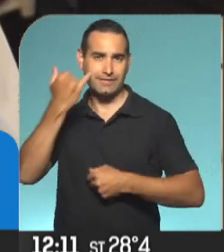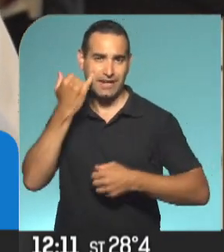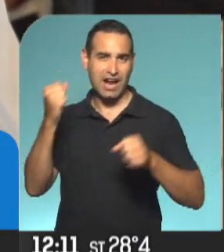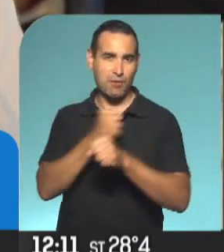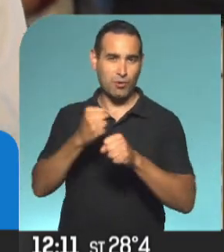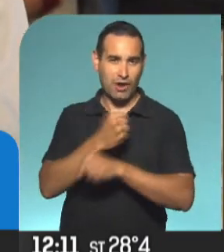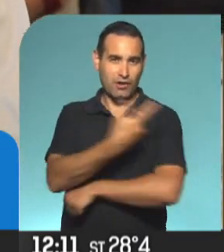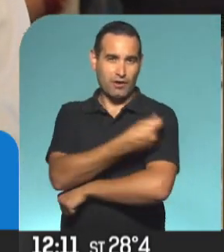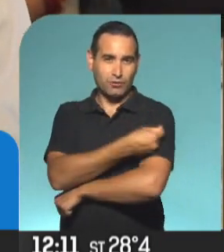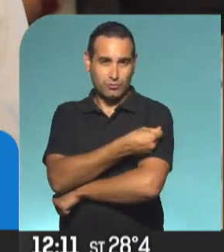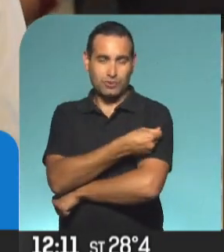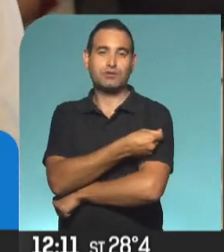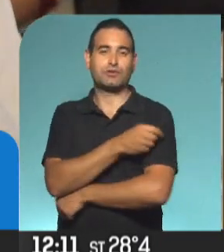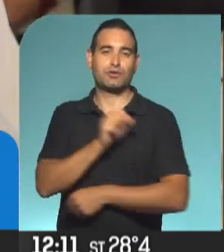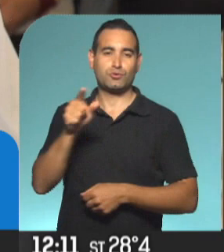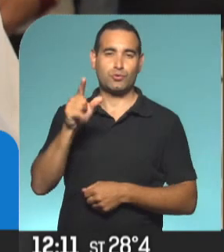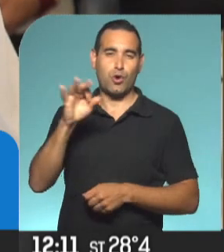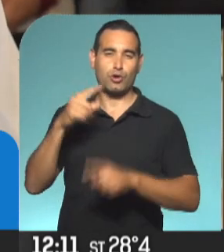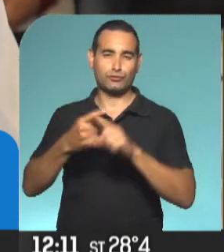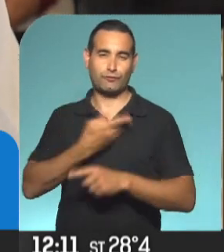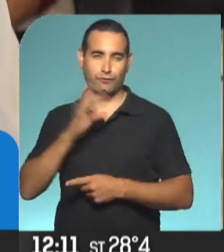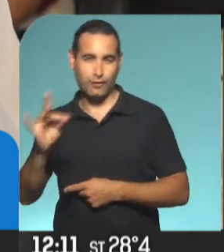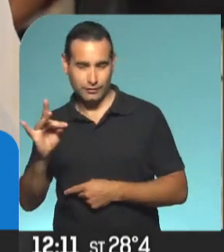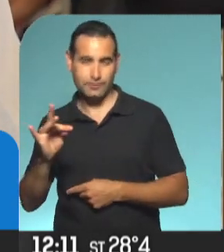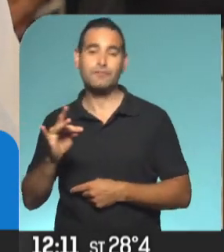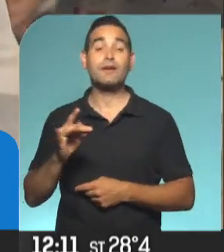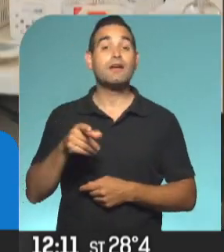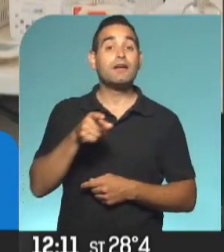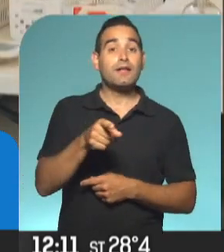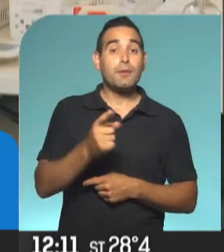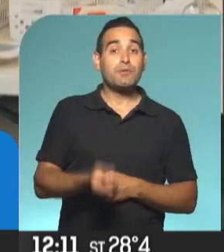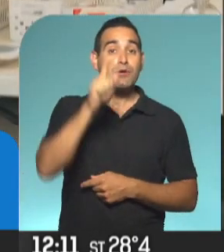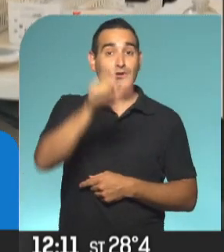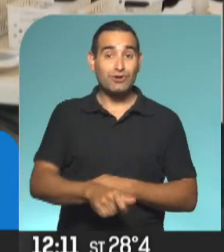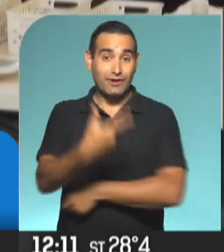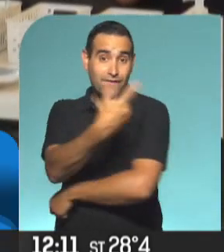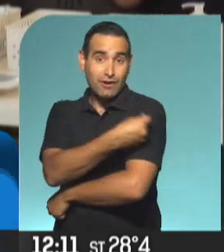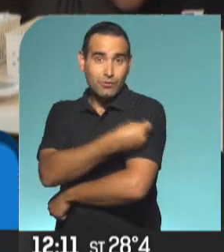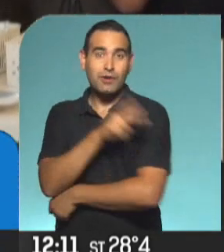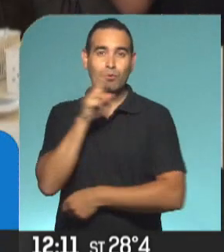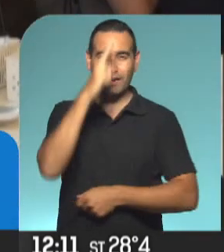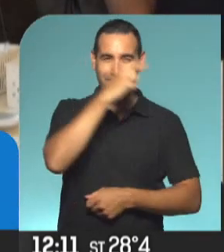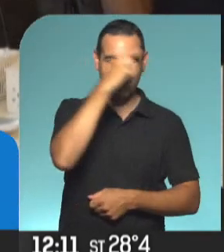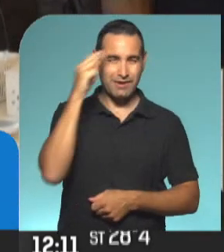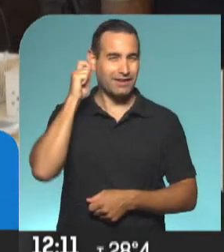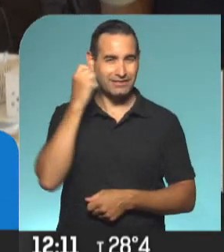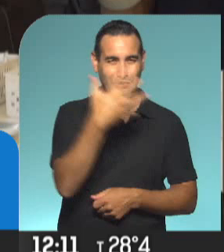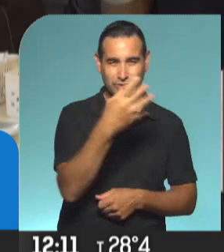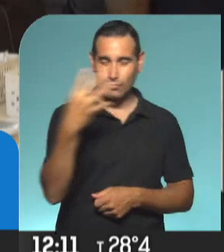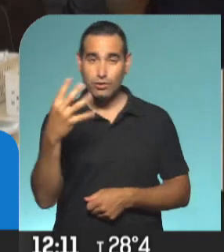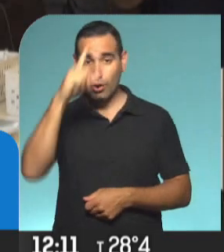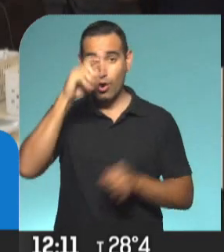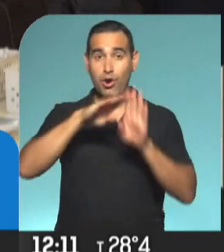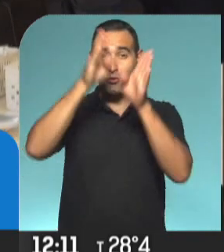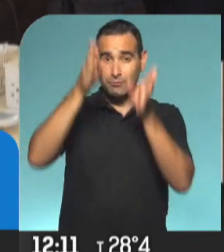las dosis de Coronavac y de Oxford AstraZeneca. La primera persona en recibirla fue una enfermera de 54 años del Hospital